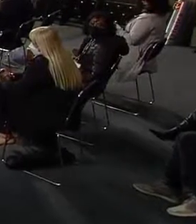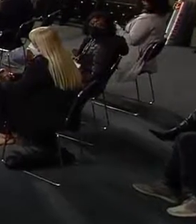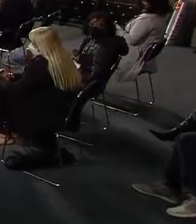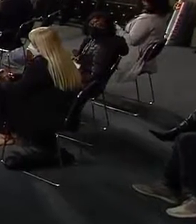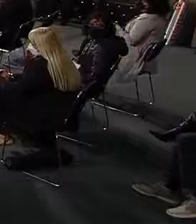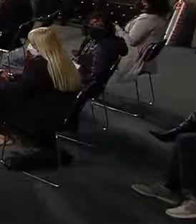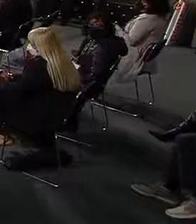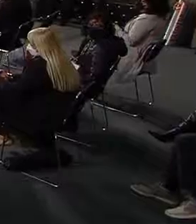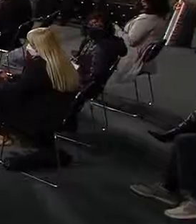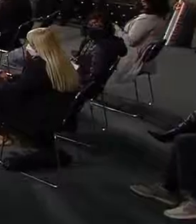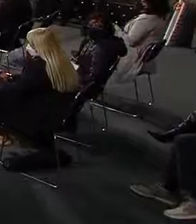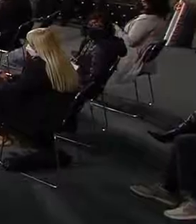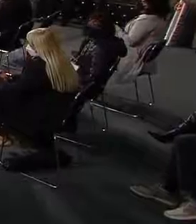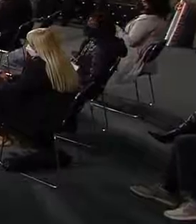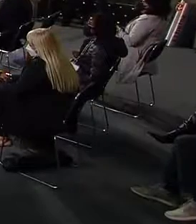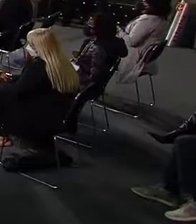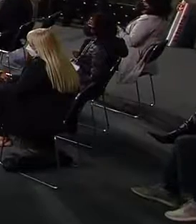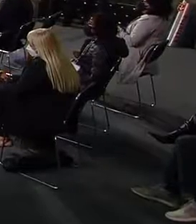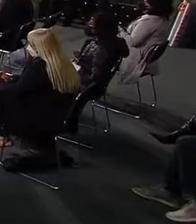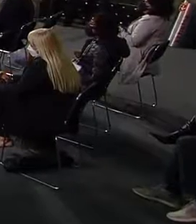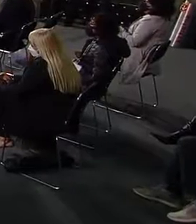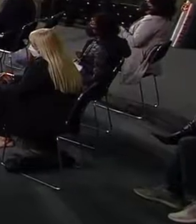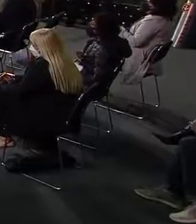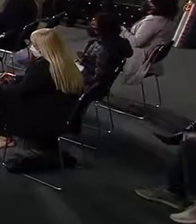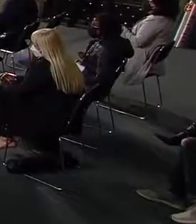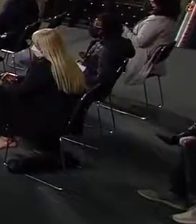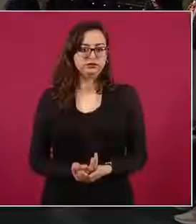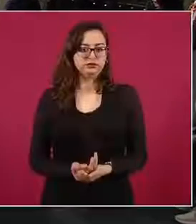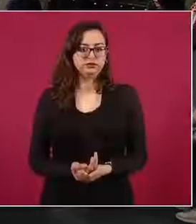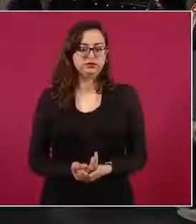y municipales. Era ese debate. 10% más.